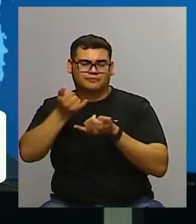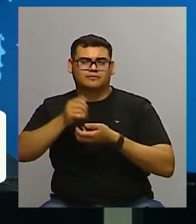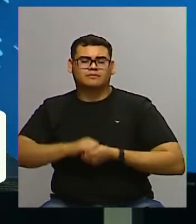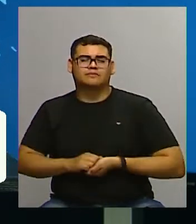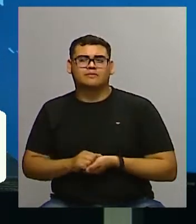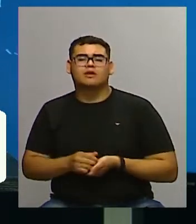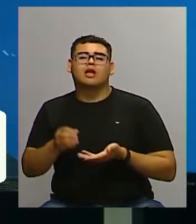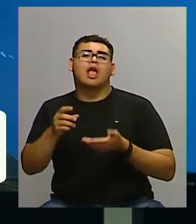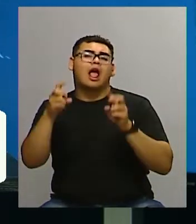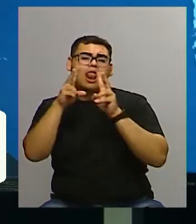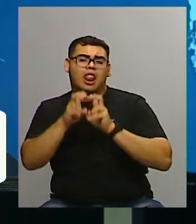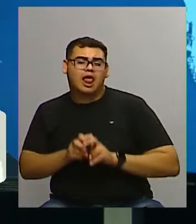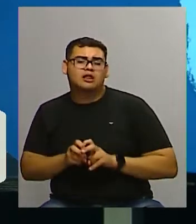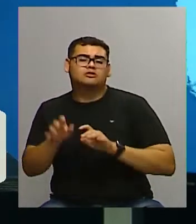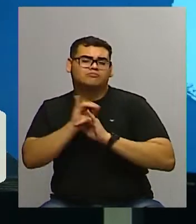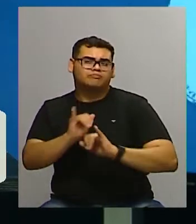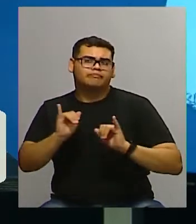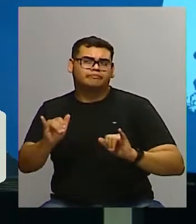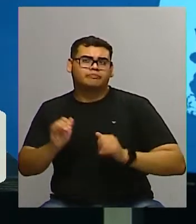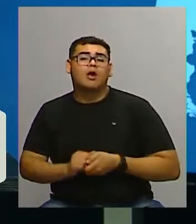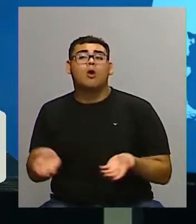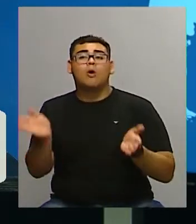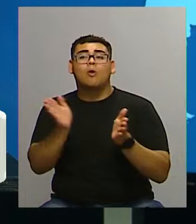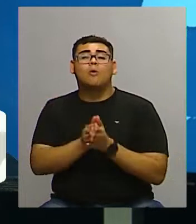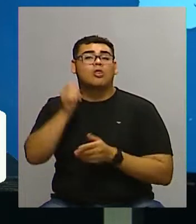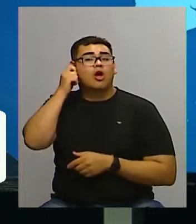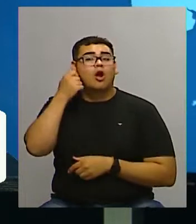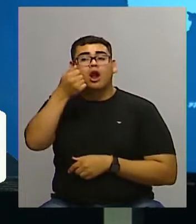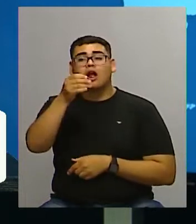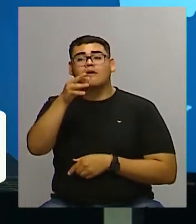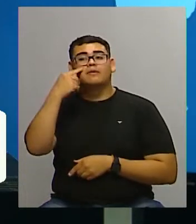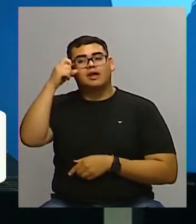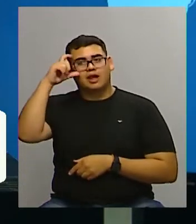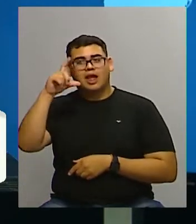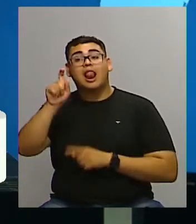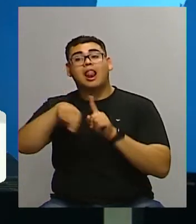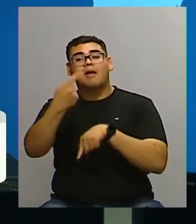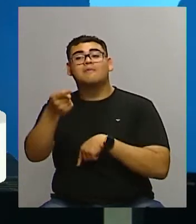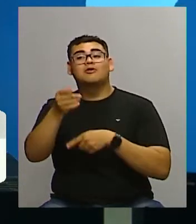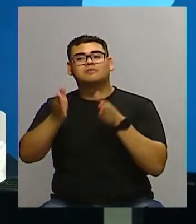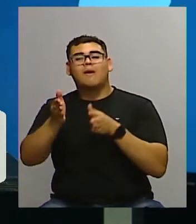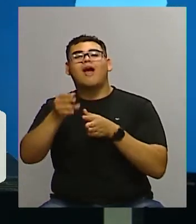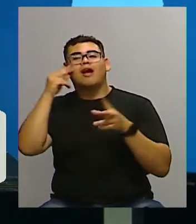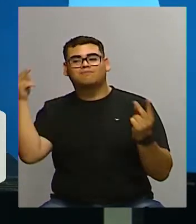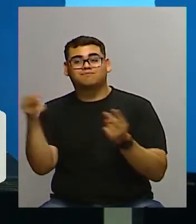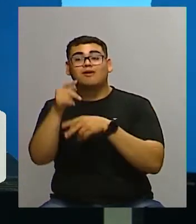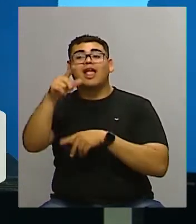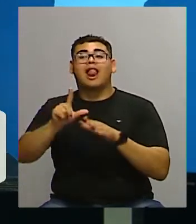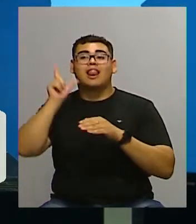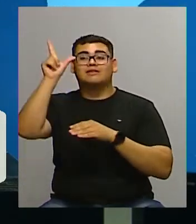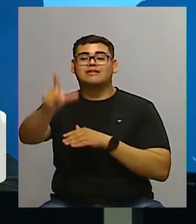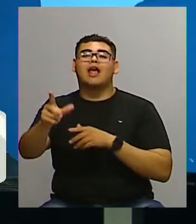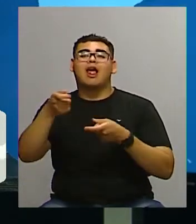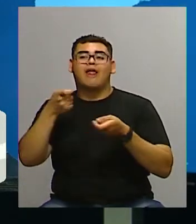análisis e información. Lo vamos a hacer con Gabriela Luquis, que en un ratito va a estar ya en el próximo bloque con nosotros. Ella es licenciada en Gestión